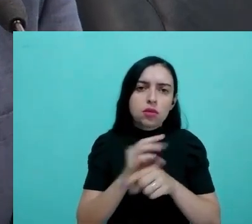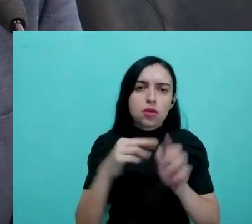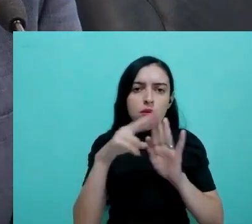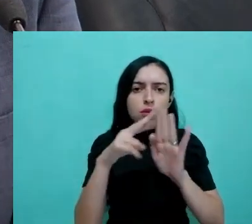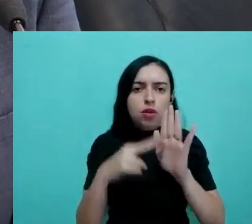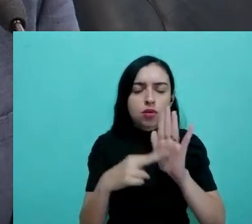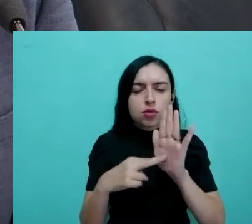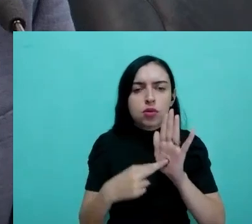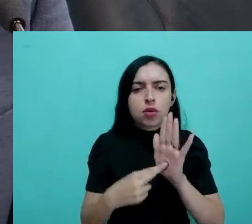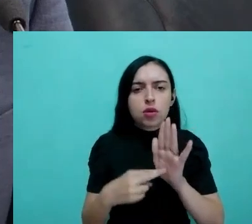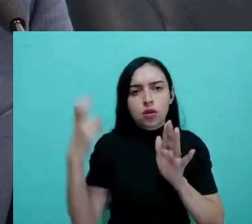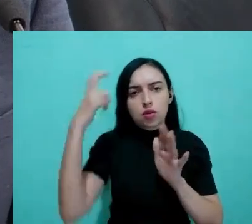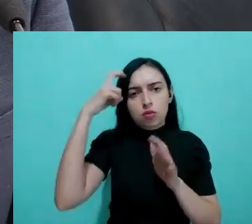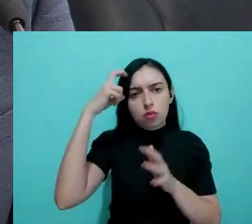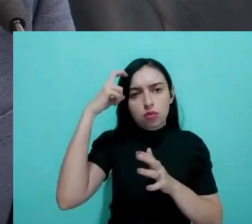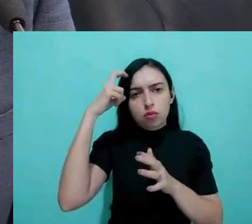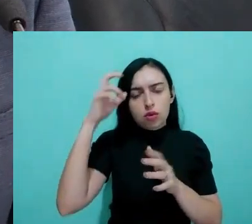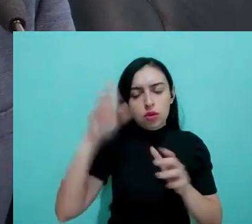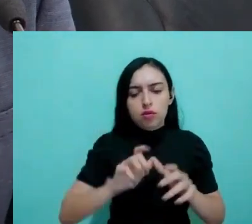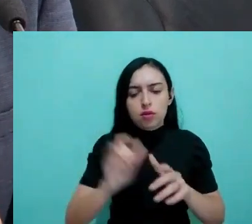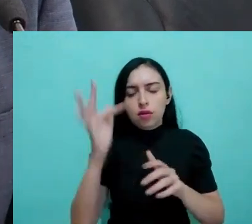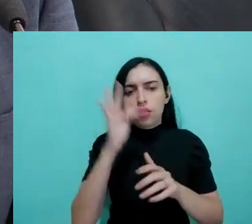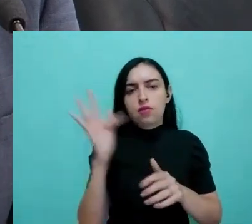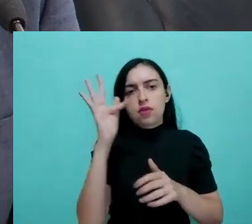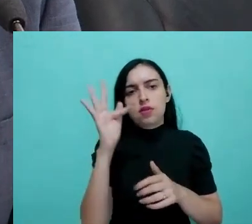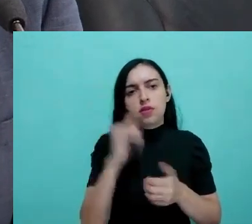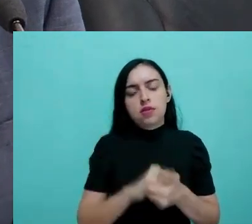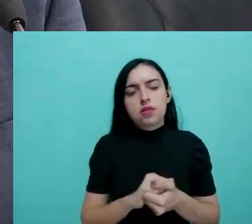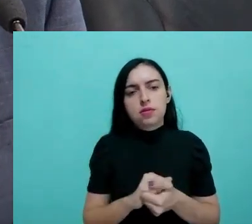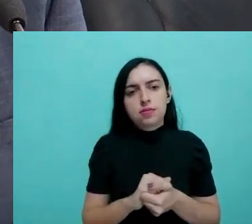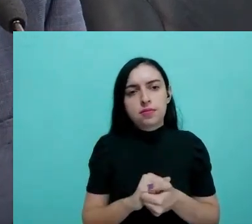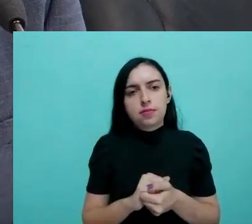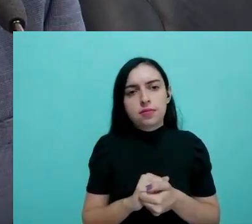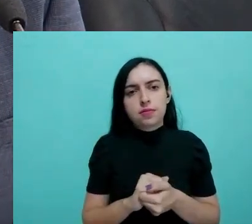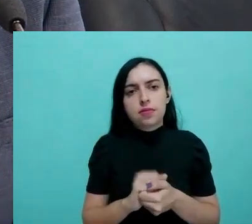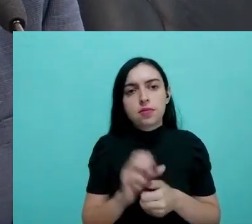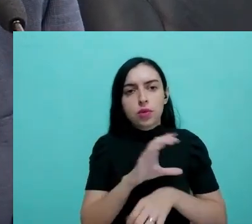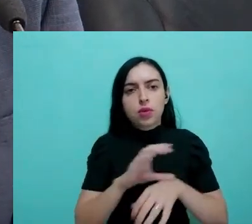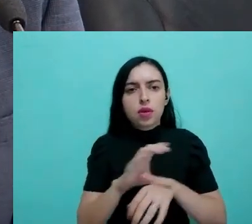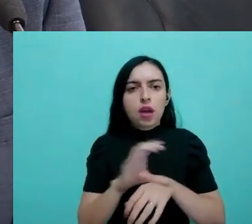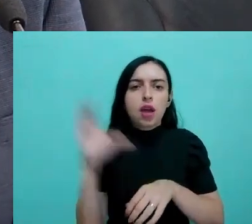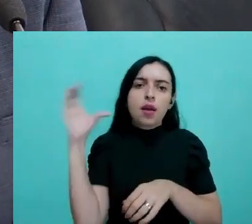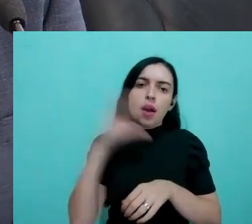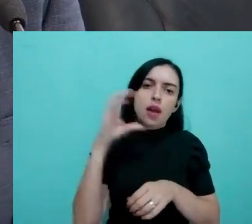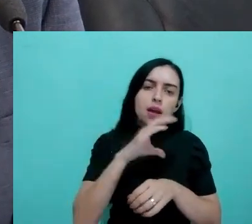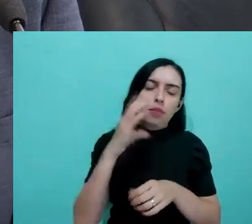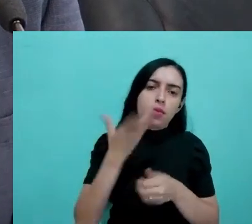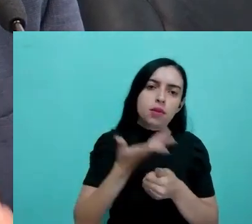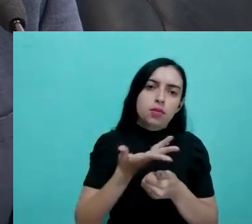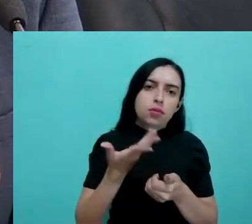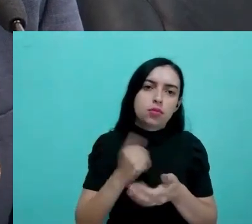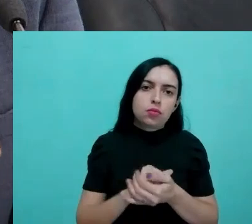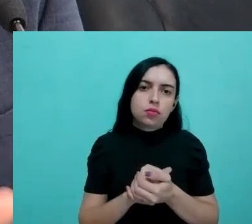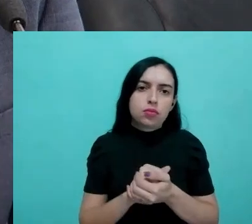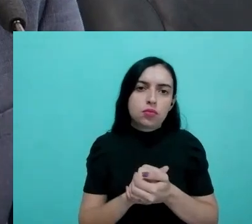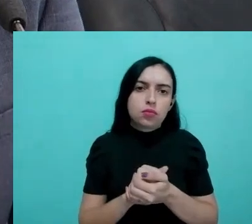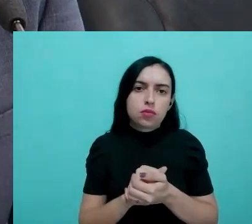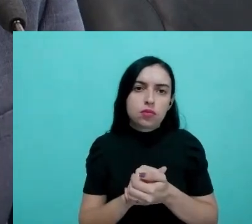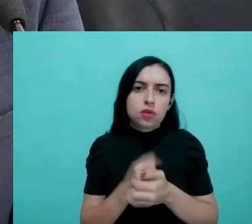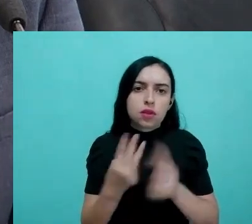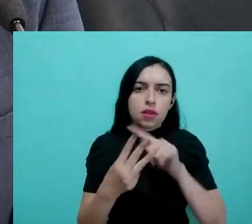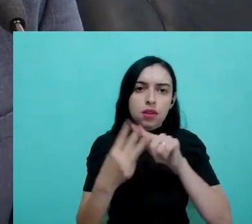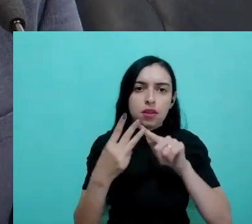cultura dominante en Francia. Es una constitución muy breve y es una constitución, son 3